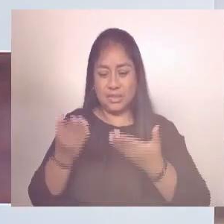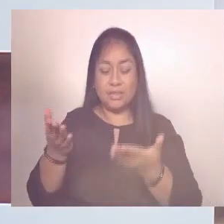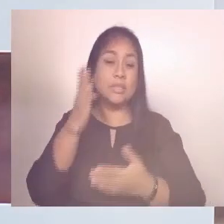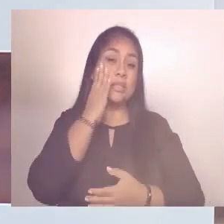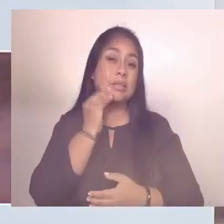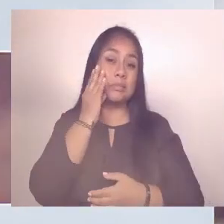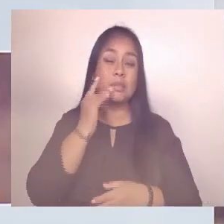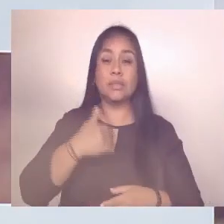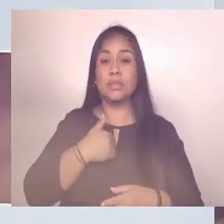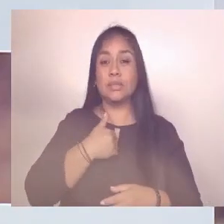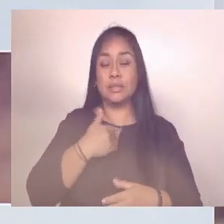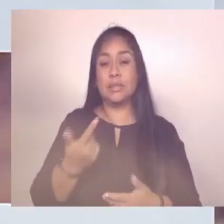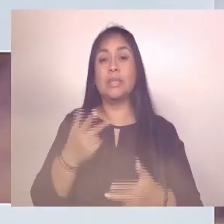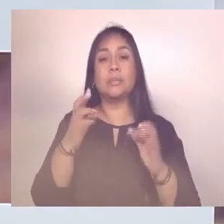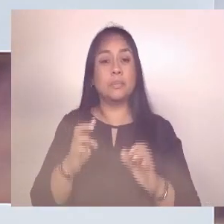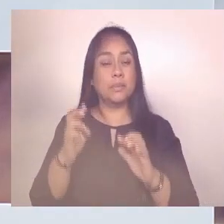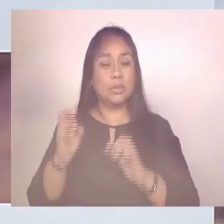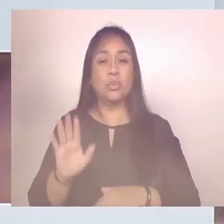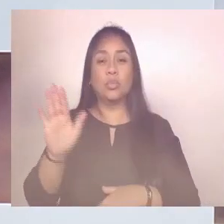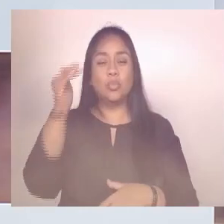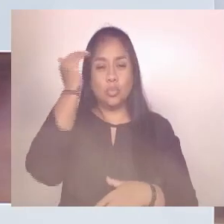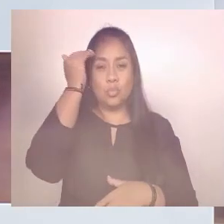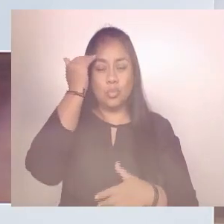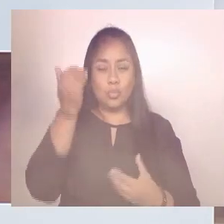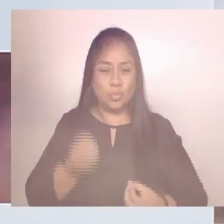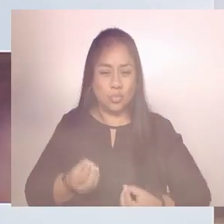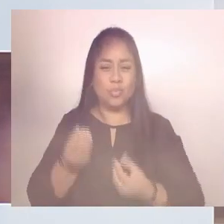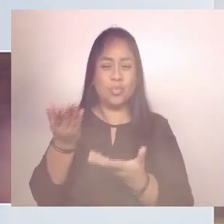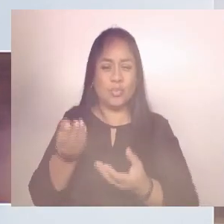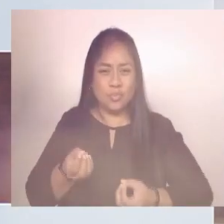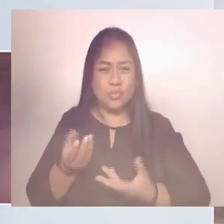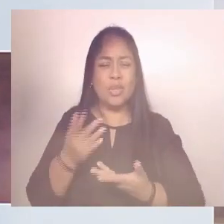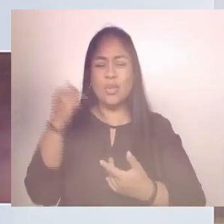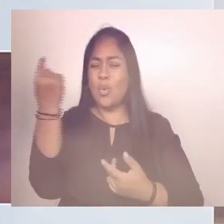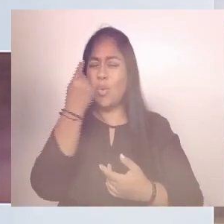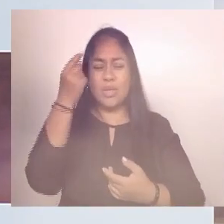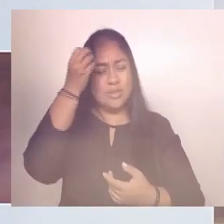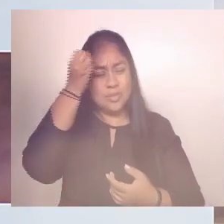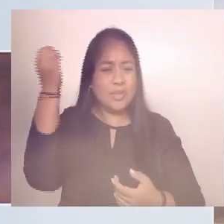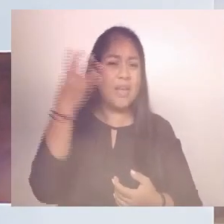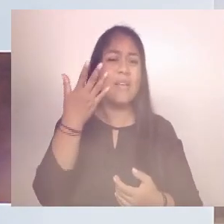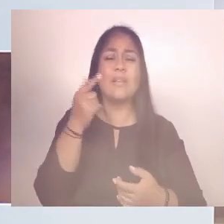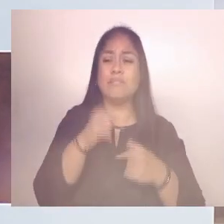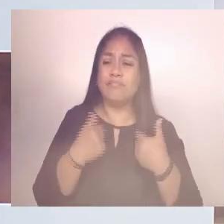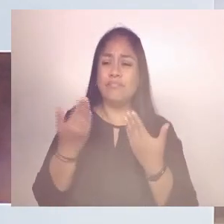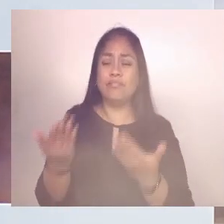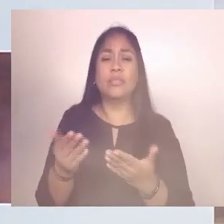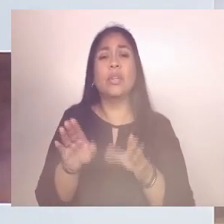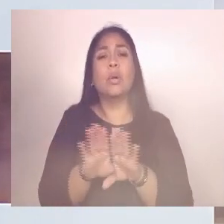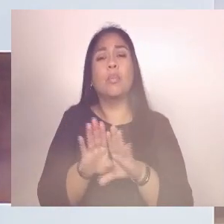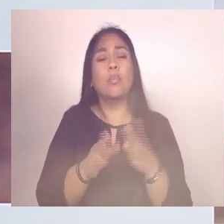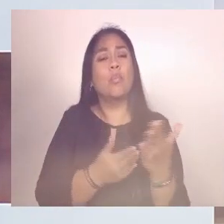tiene el personal, sus conocimientos, todas sus competencias y habilidades que tienen como